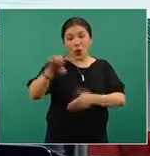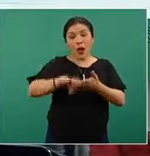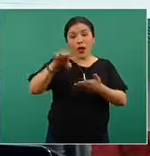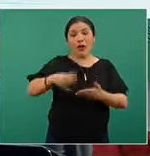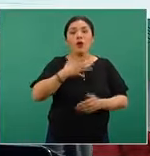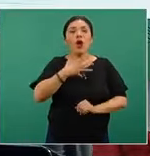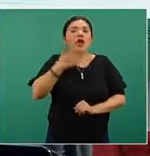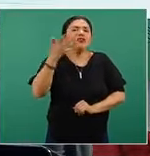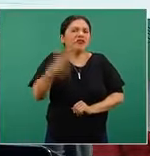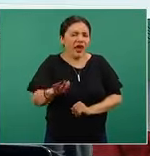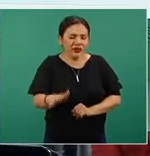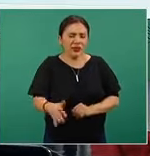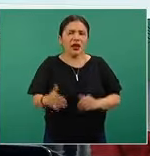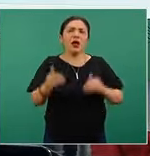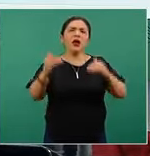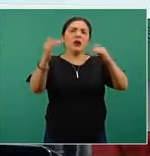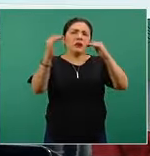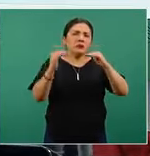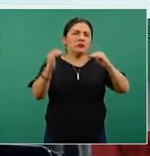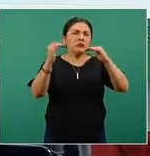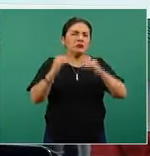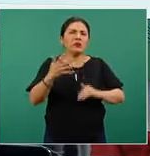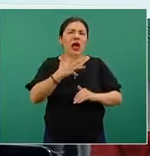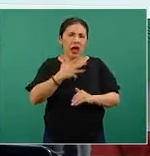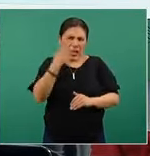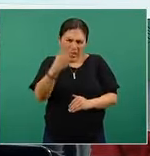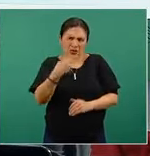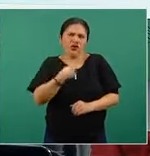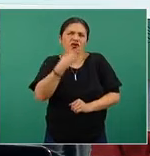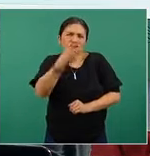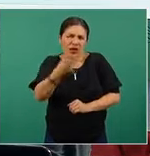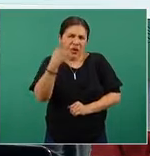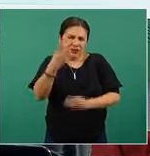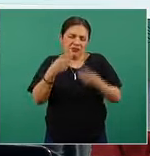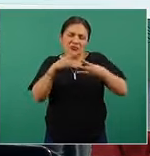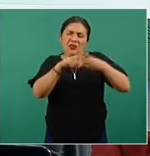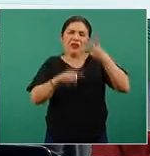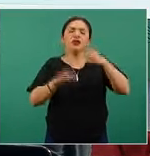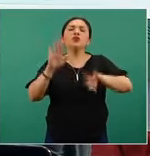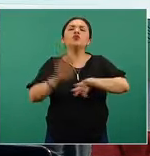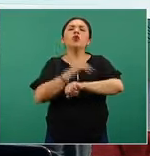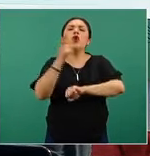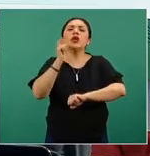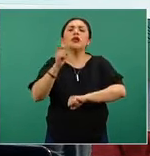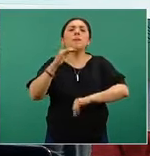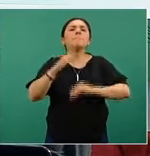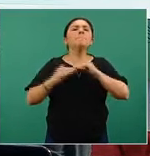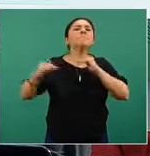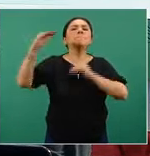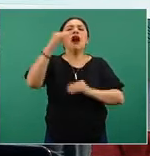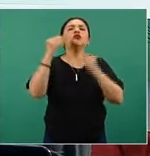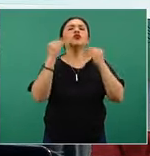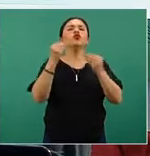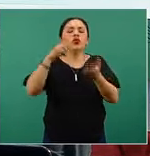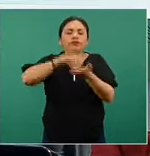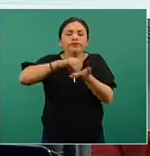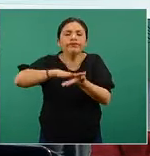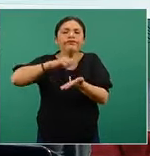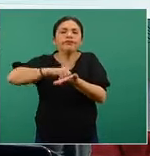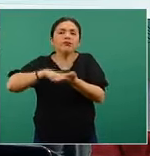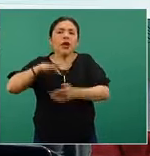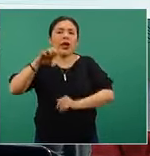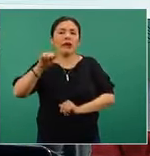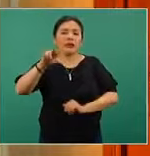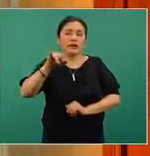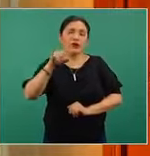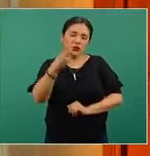10 y digo dice énfasis en estas tres entidades federativas son porque tienen mayor número de sabes identificadas hay